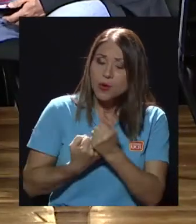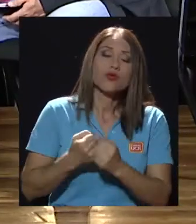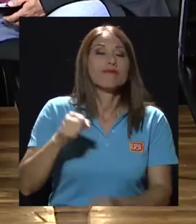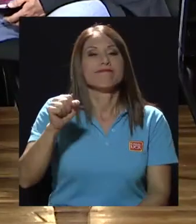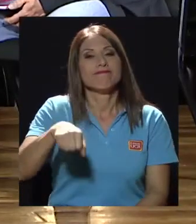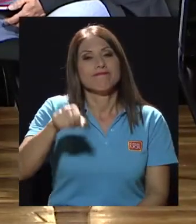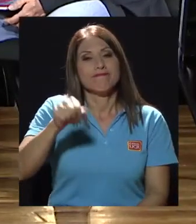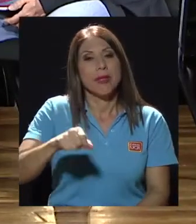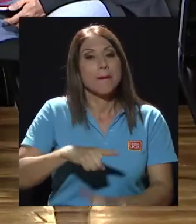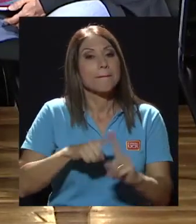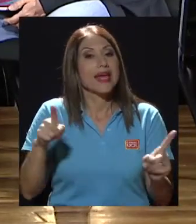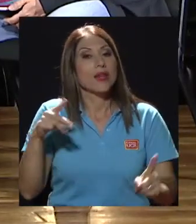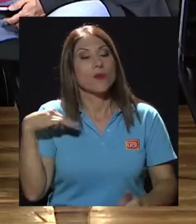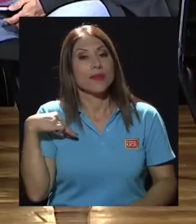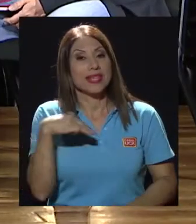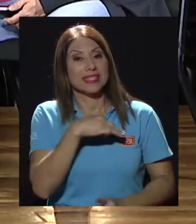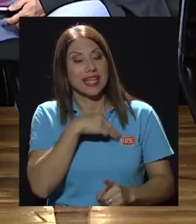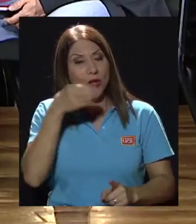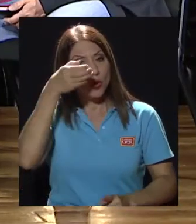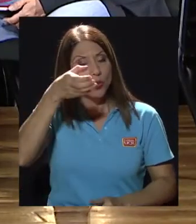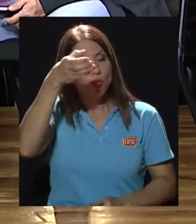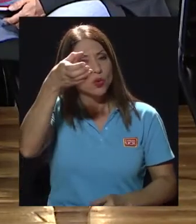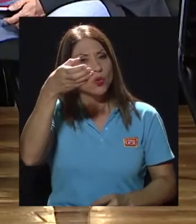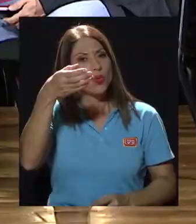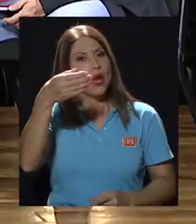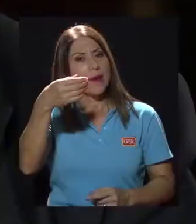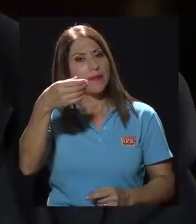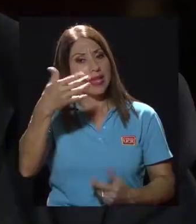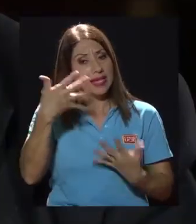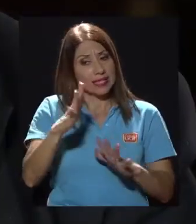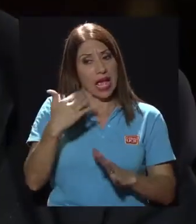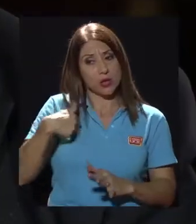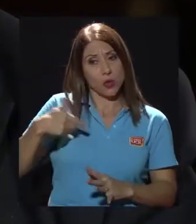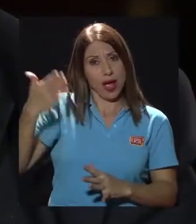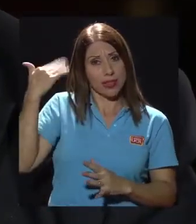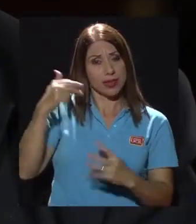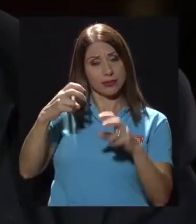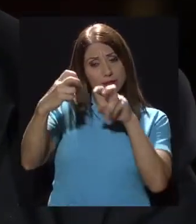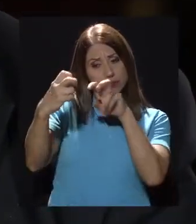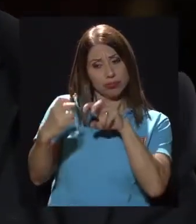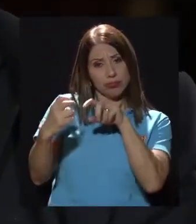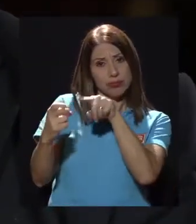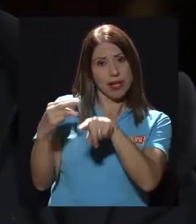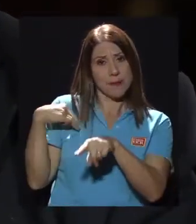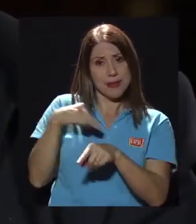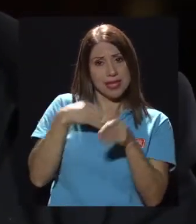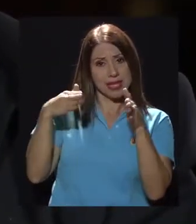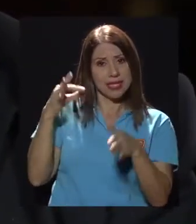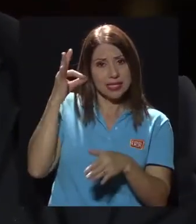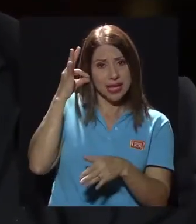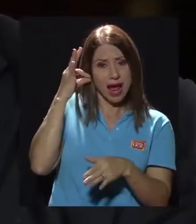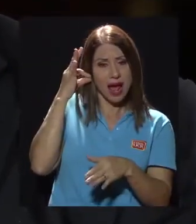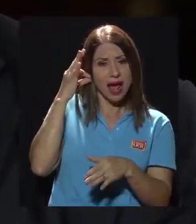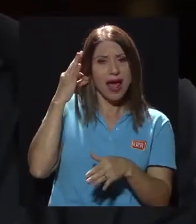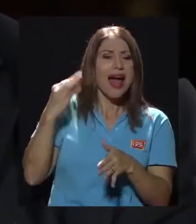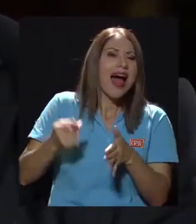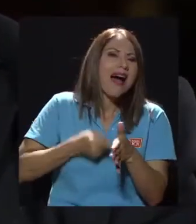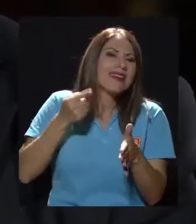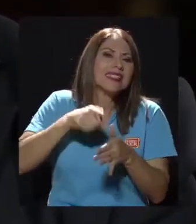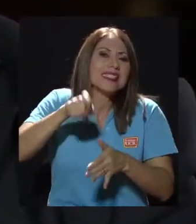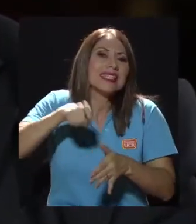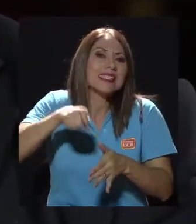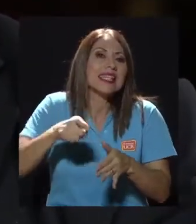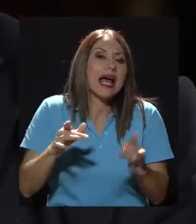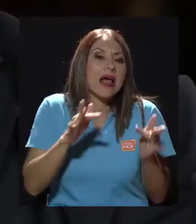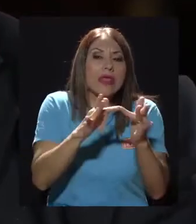que el Ministerio de Cultura, una de las cosas que yo me he sentado a hablar con la ministra, es que en algunas de las cosas es una cosa interinstitucional.